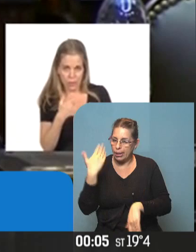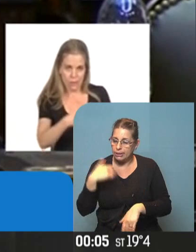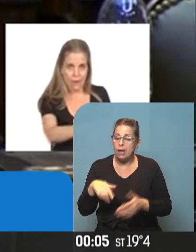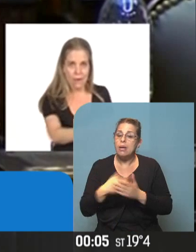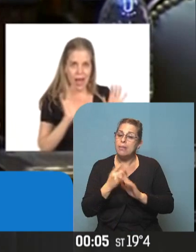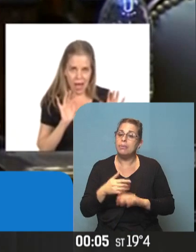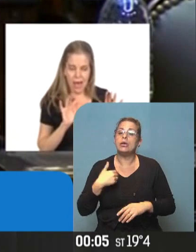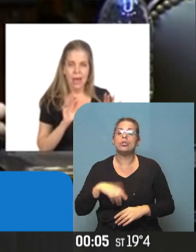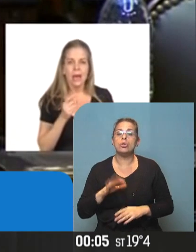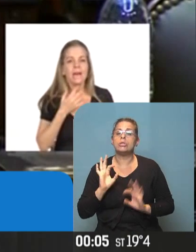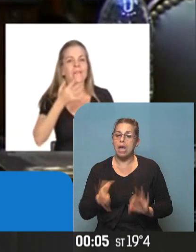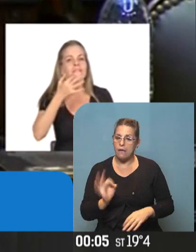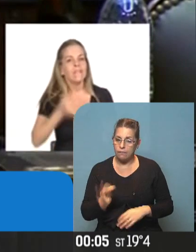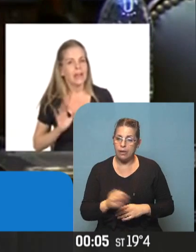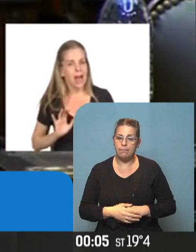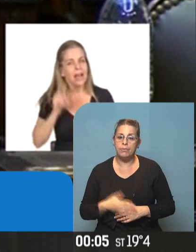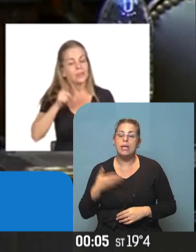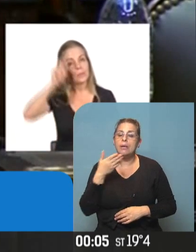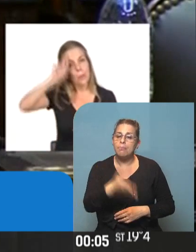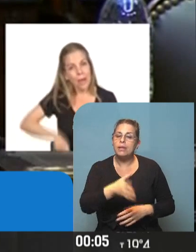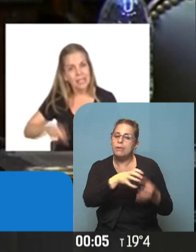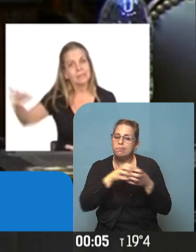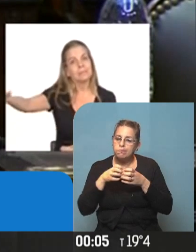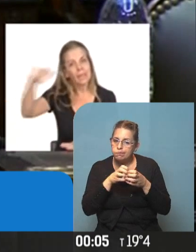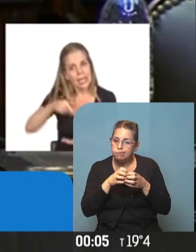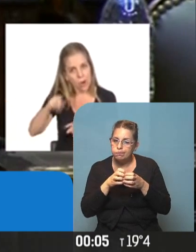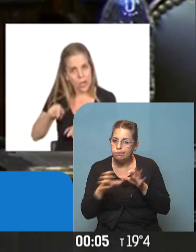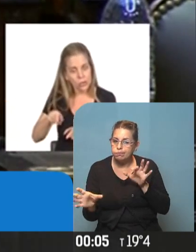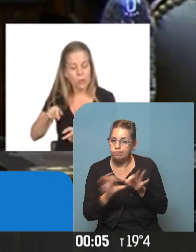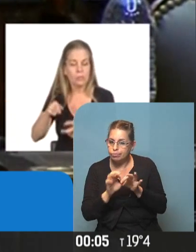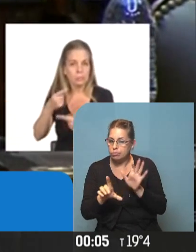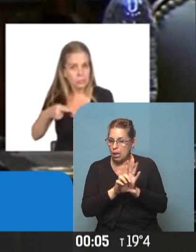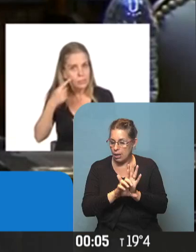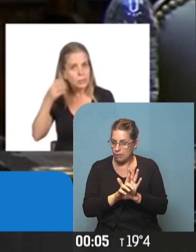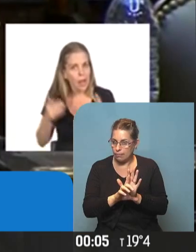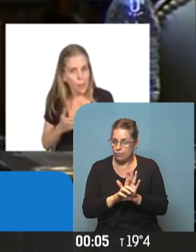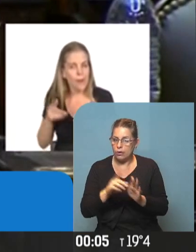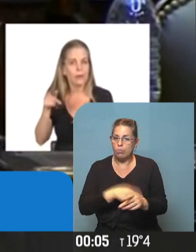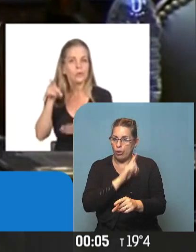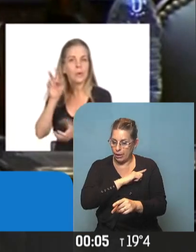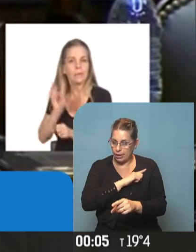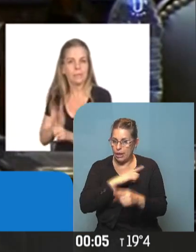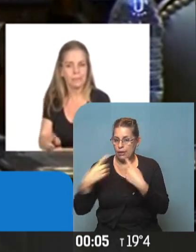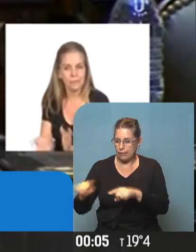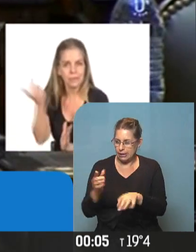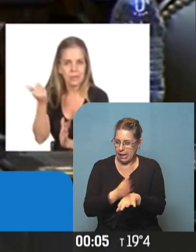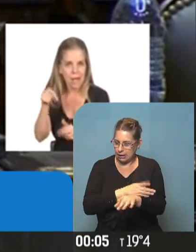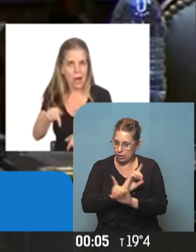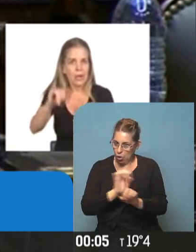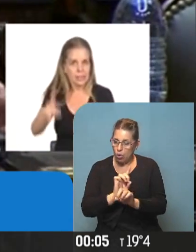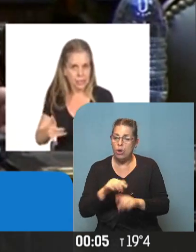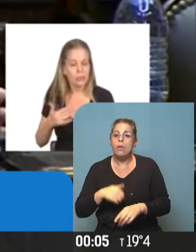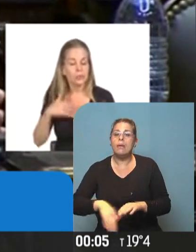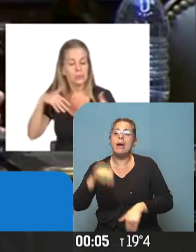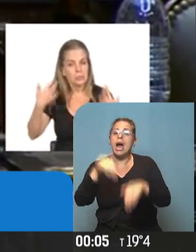embargo, debo reconocer que el pedido en tratamiento se ajusta a las previsiones de ley de fueros, a diferencia del anterior, por lo que voy a